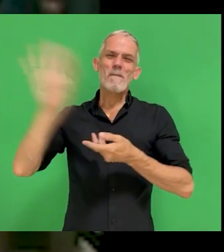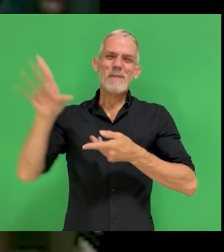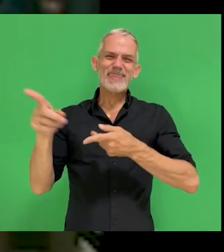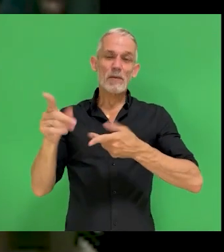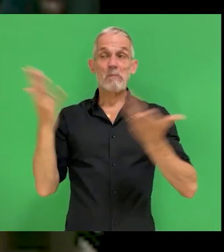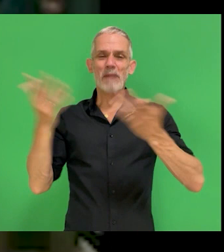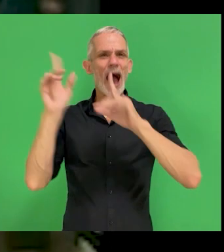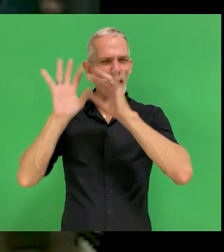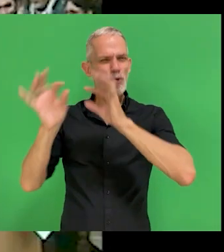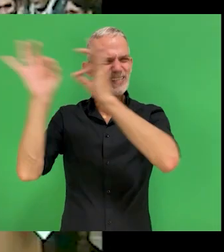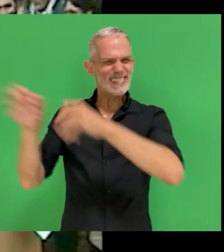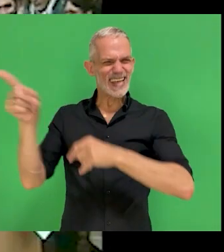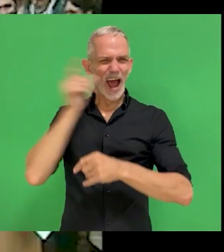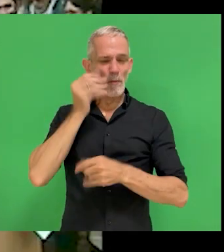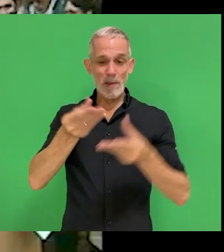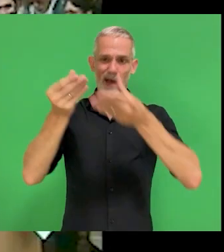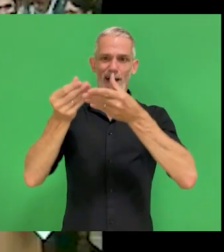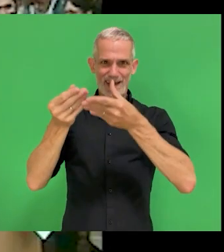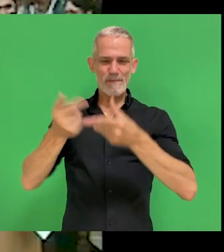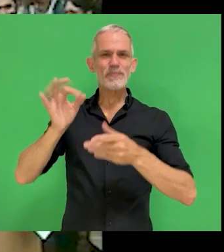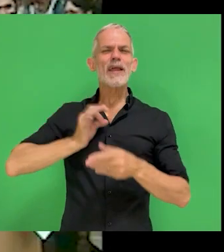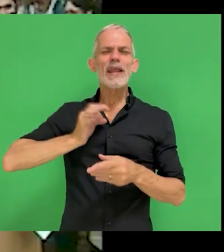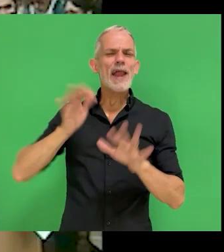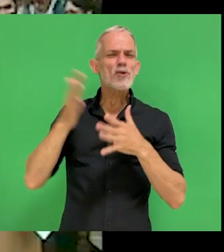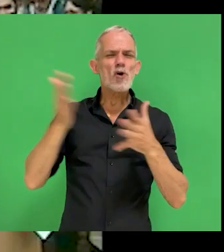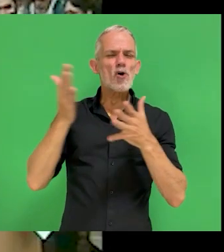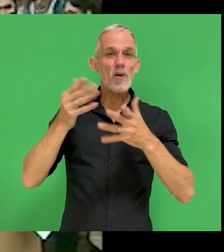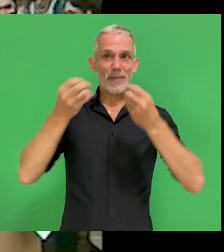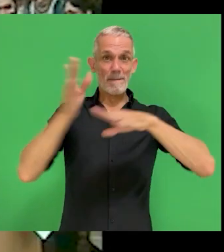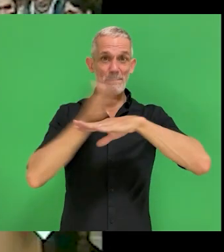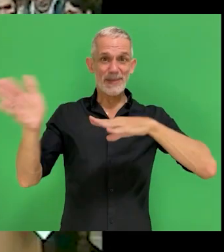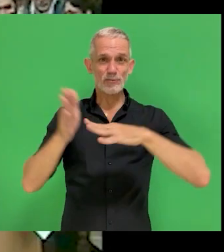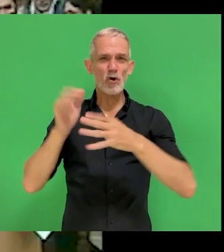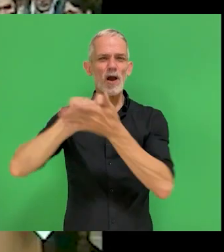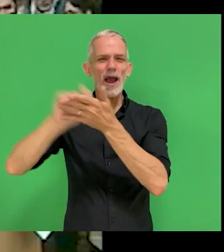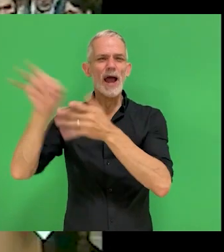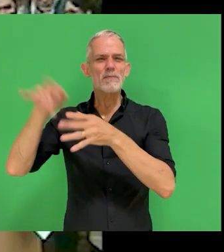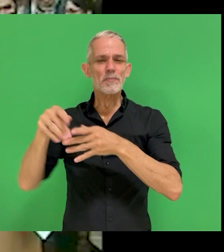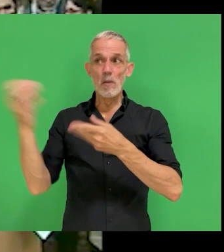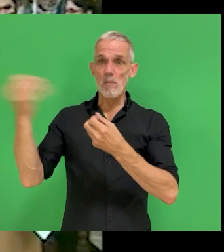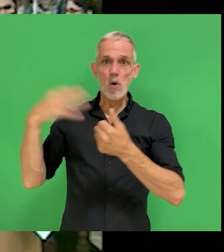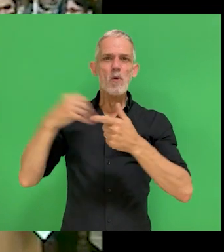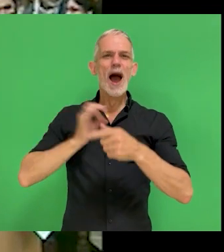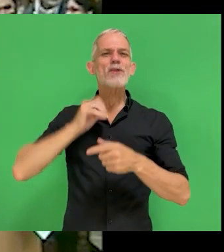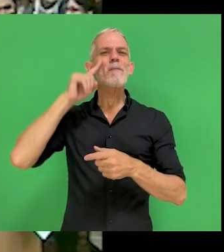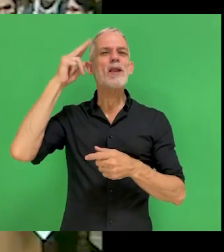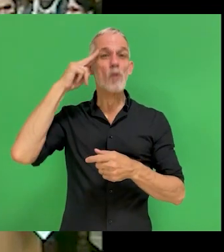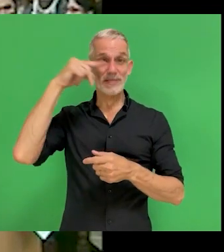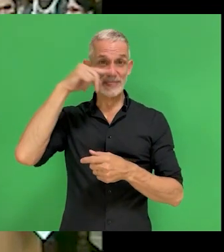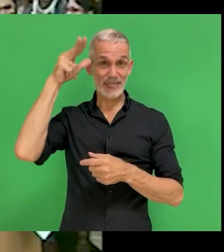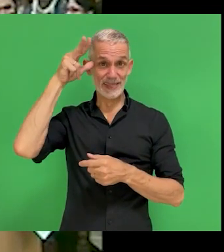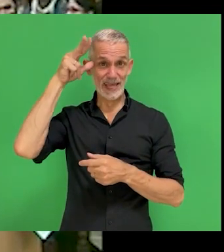yo sé que a algunos le llegaron. Y eso fue en el año, esas cartas las empezamos a recibir en el año